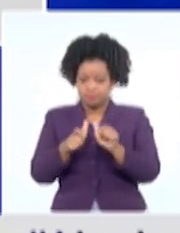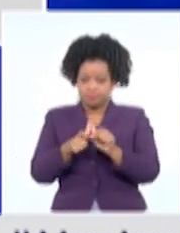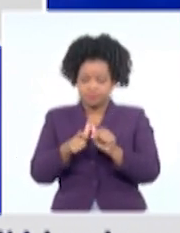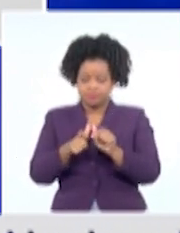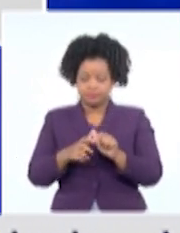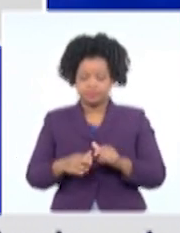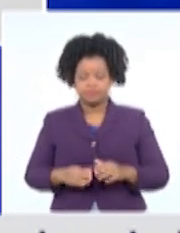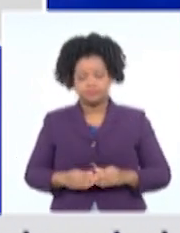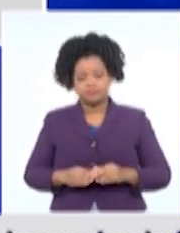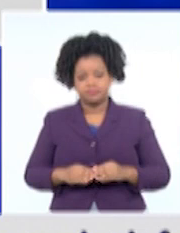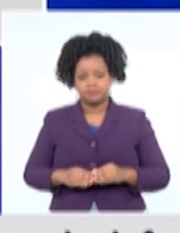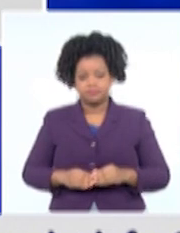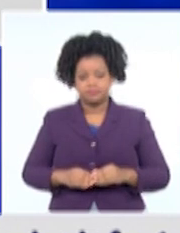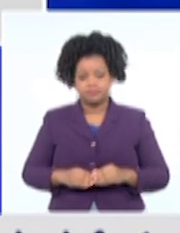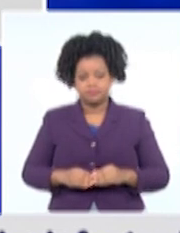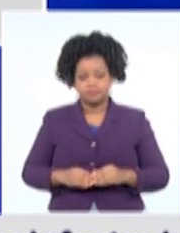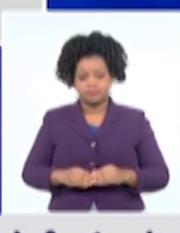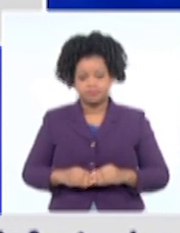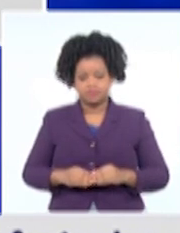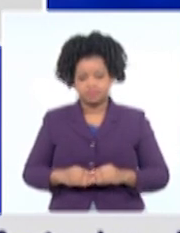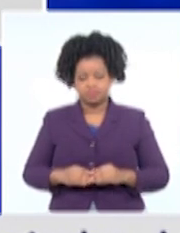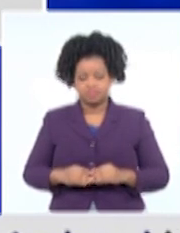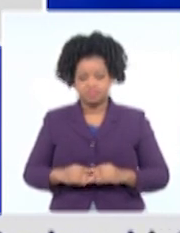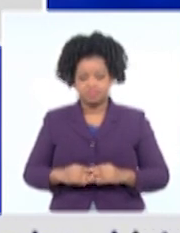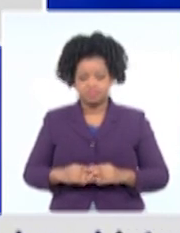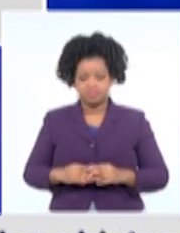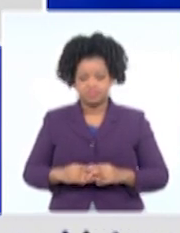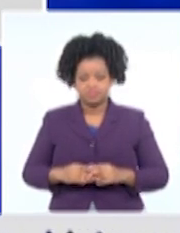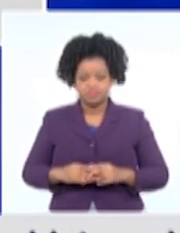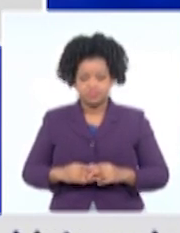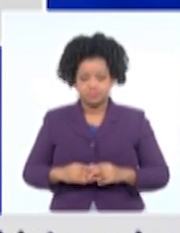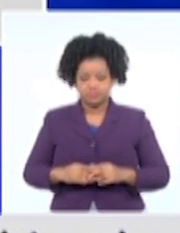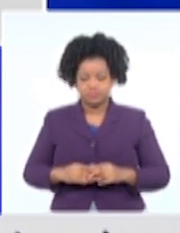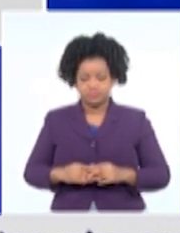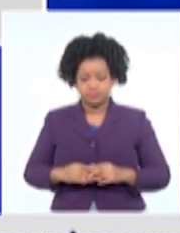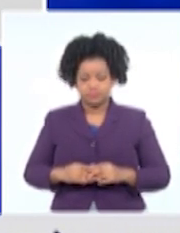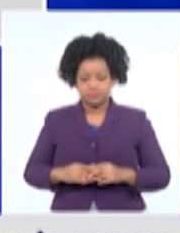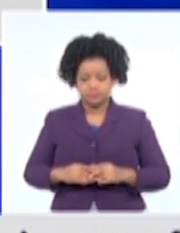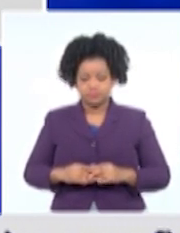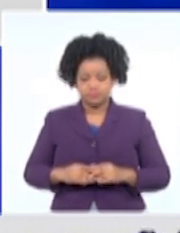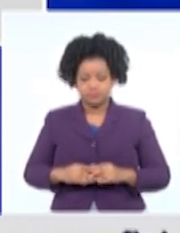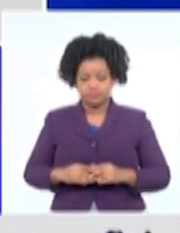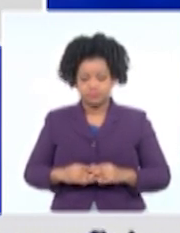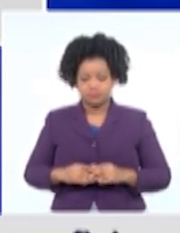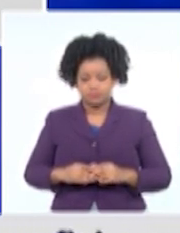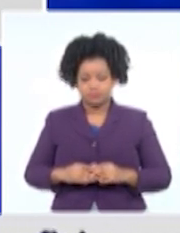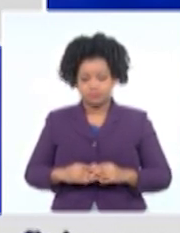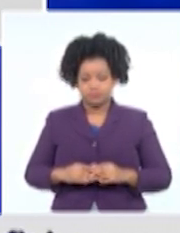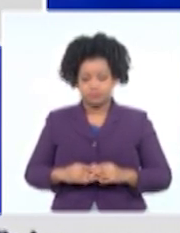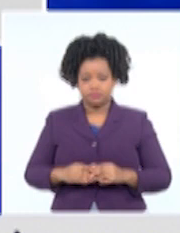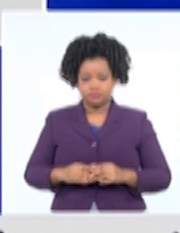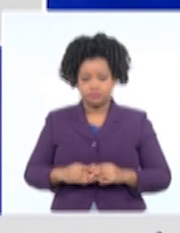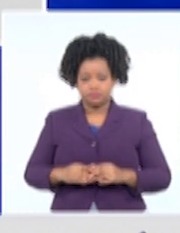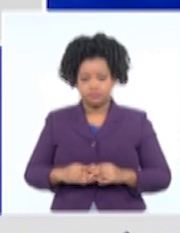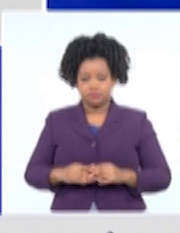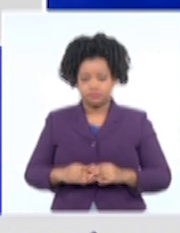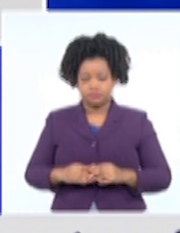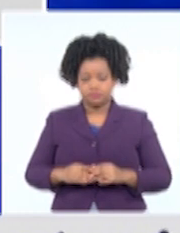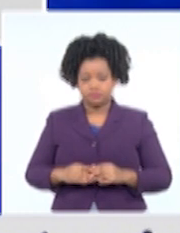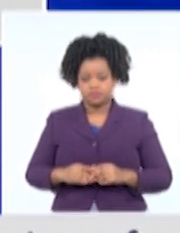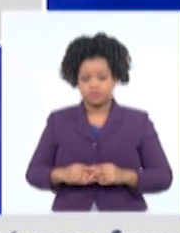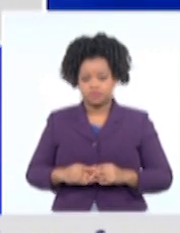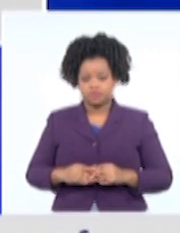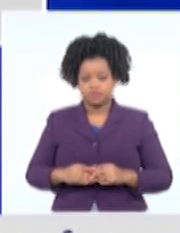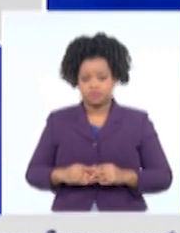una mayor incidencia y consecuentemente una mayor letalidad.